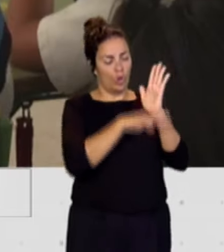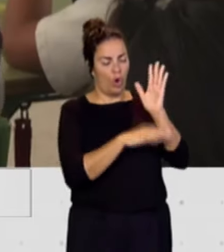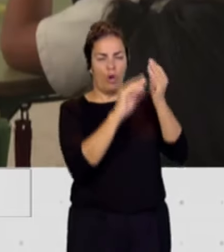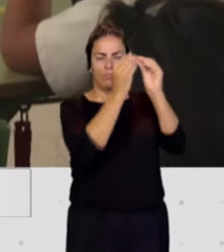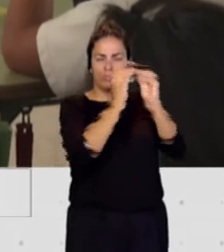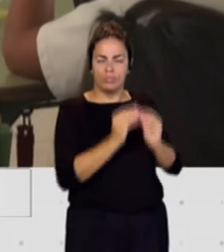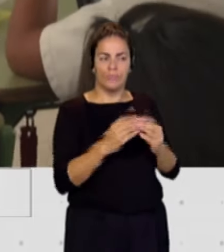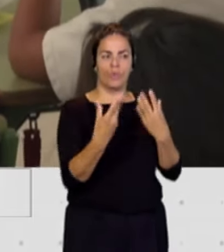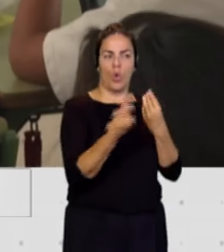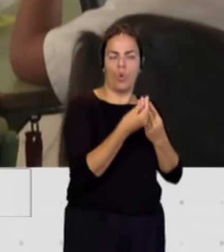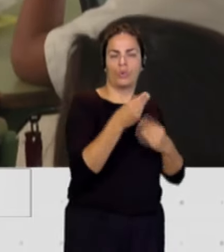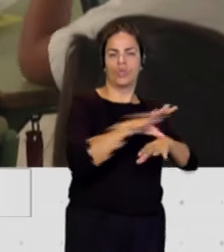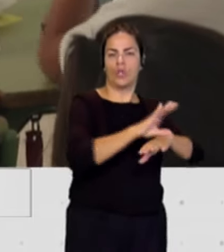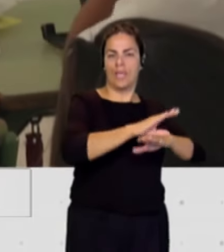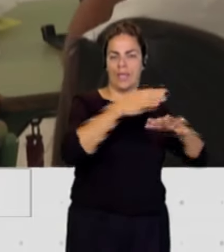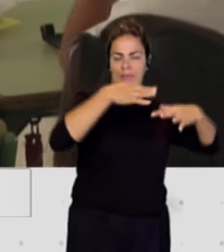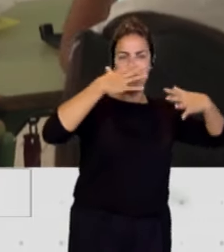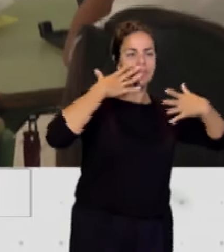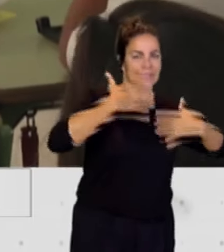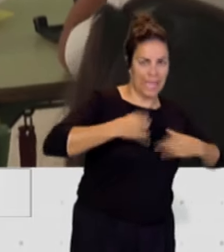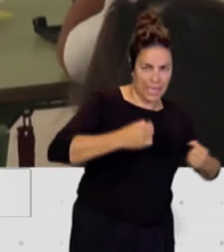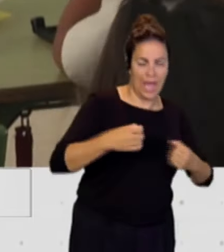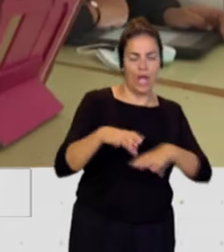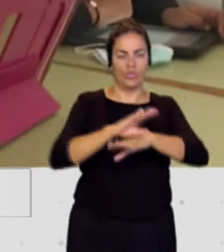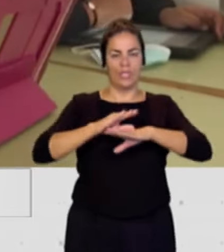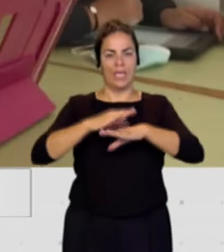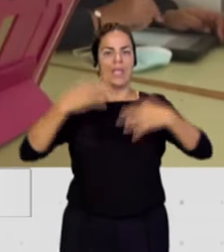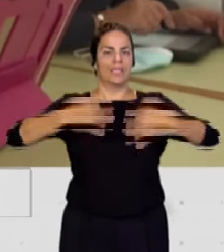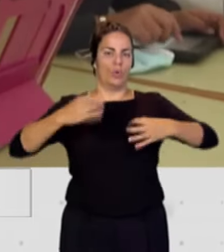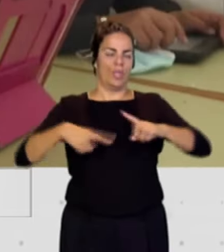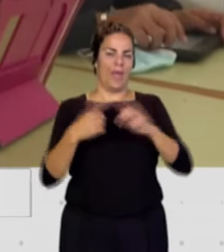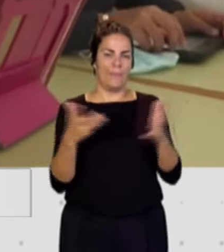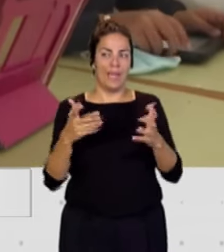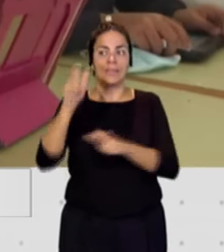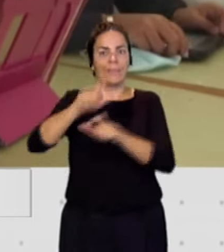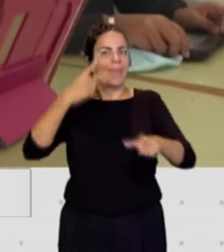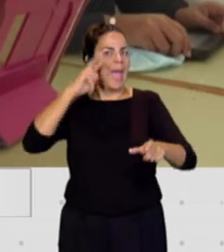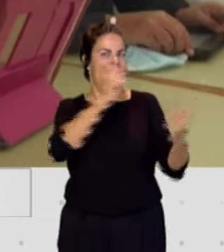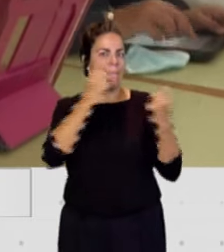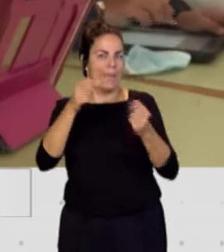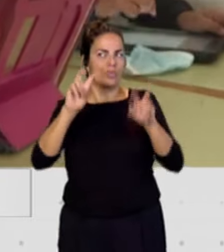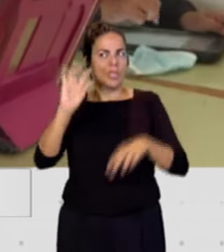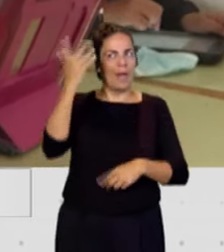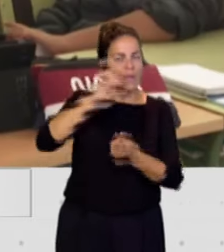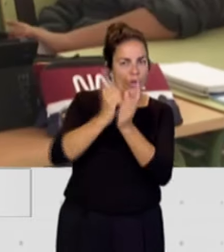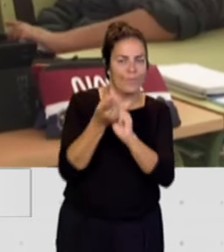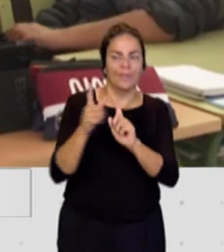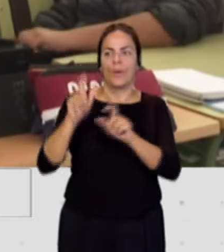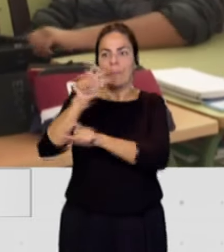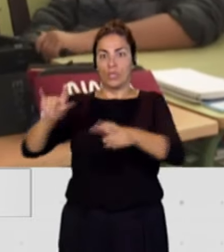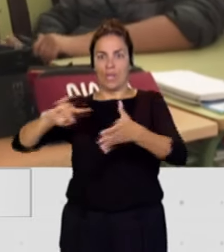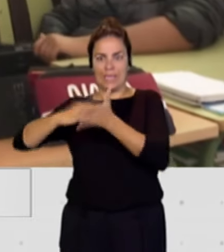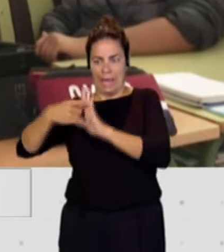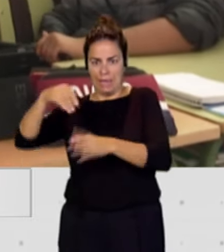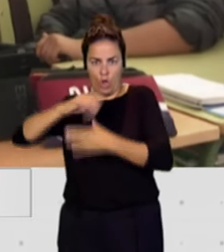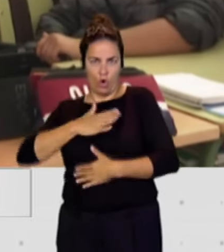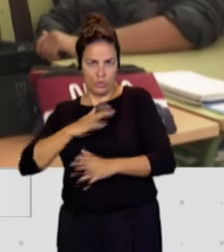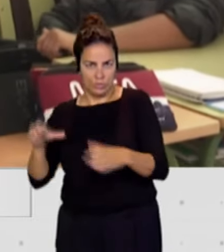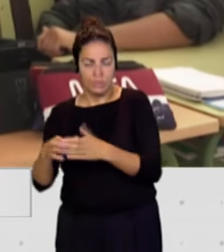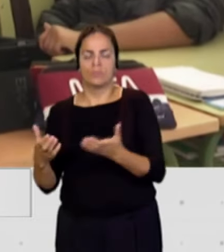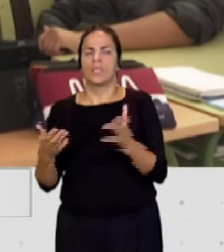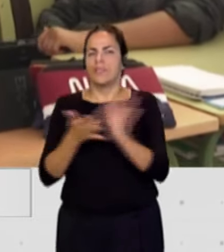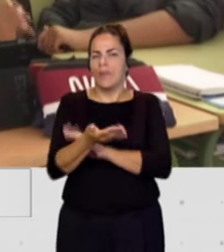seguridad con la consejería de seguridad y emergencia con expertos en cambio climático con técnicos de la cas sea un protocolo un trabajo yo insisto